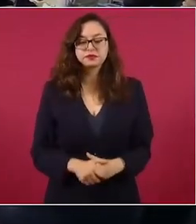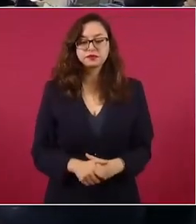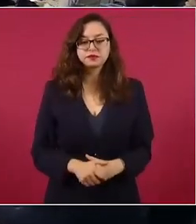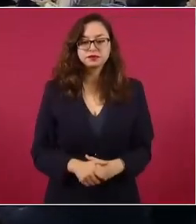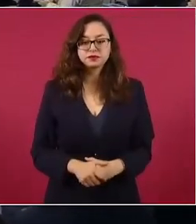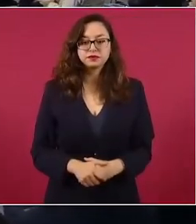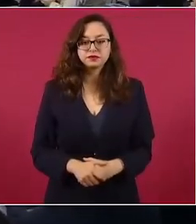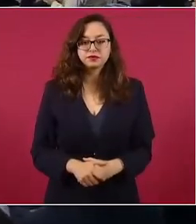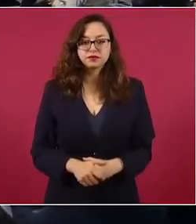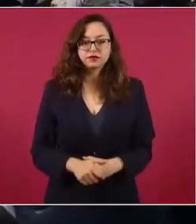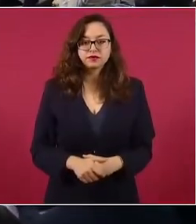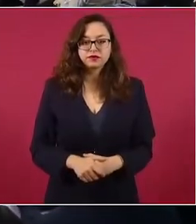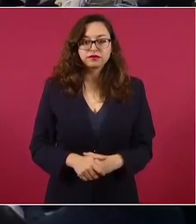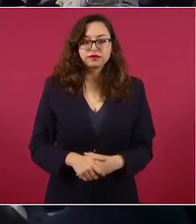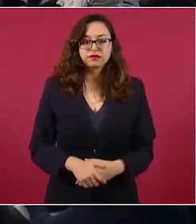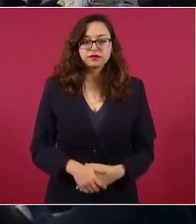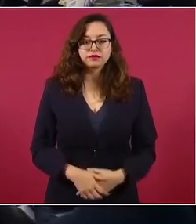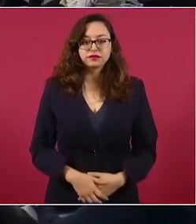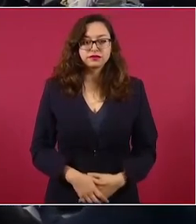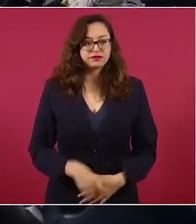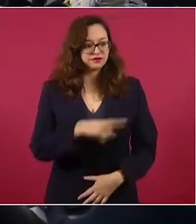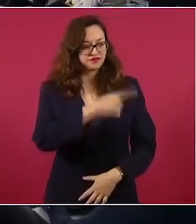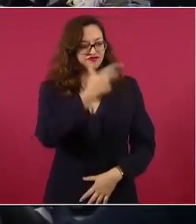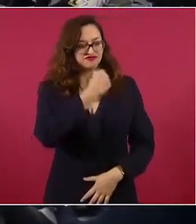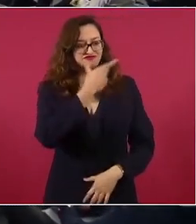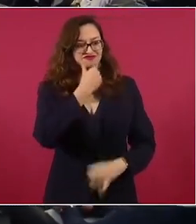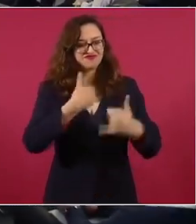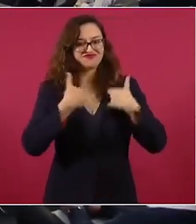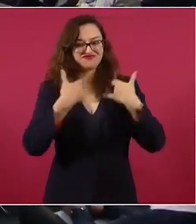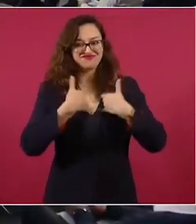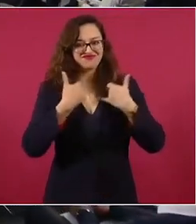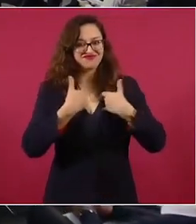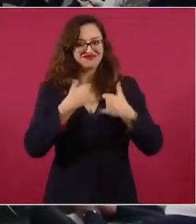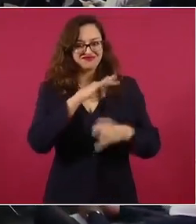Me gustaría lo del jovencito, si lo encontraron.